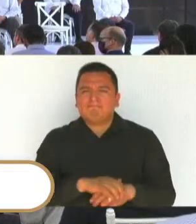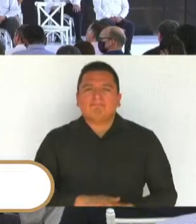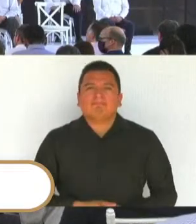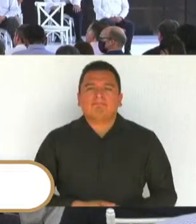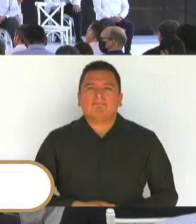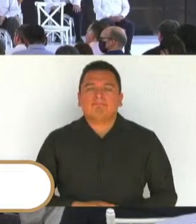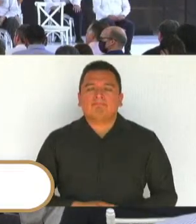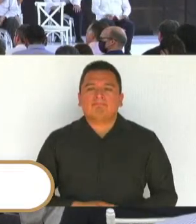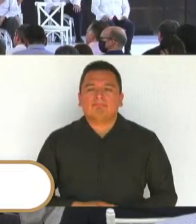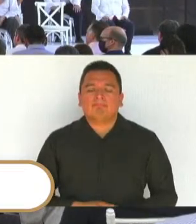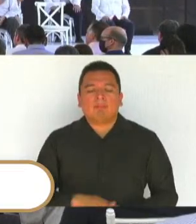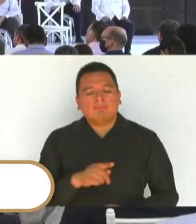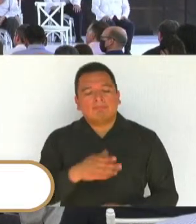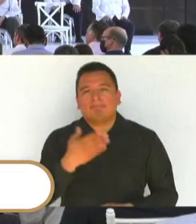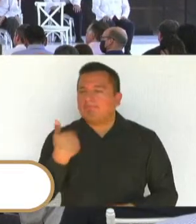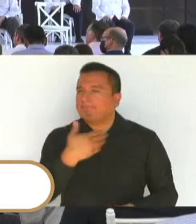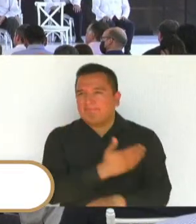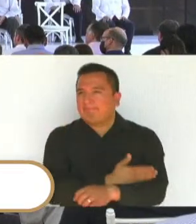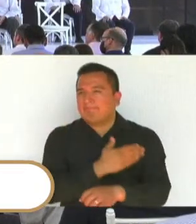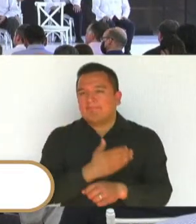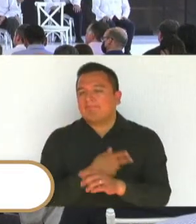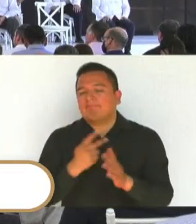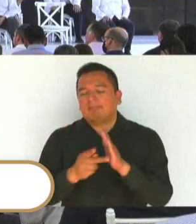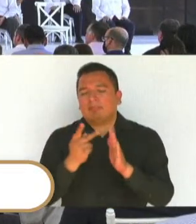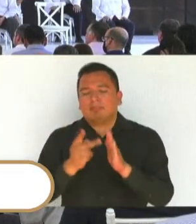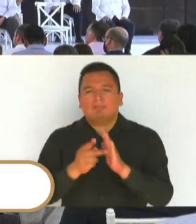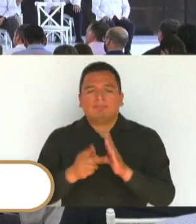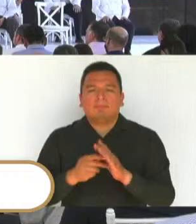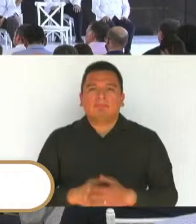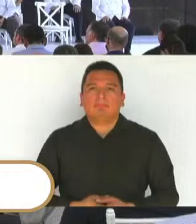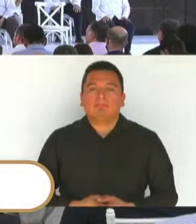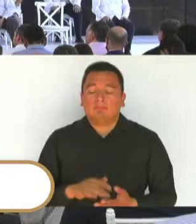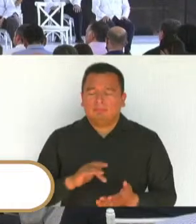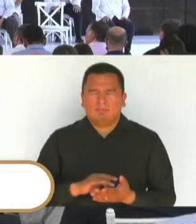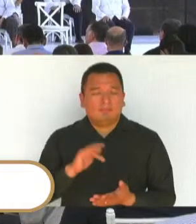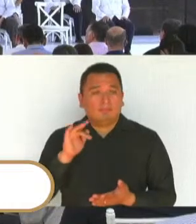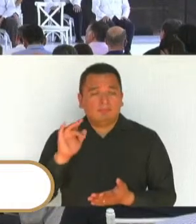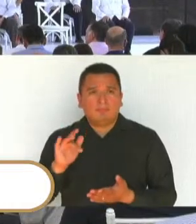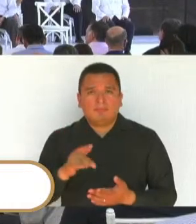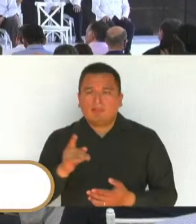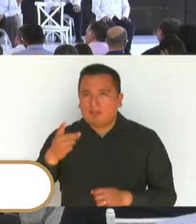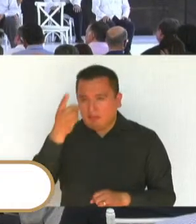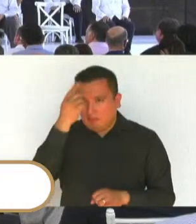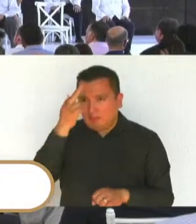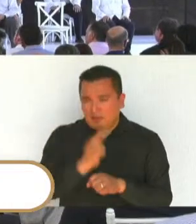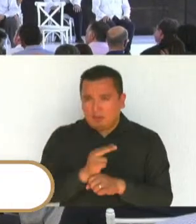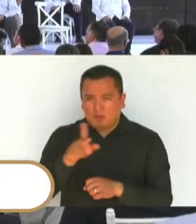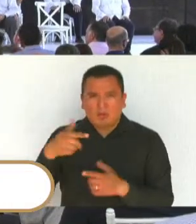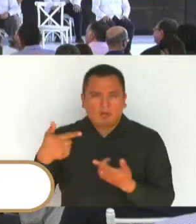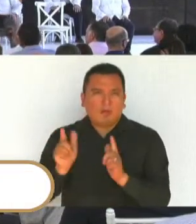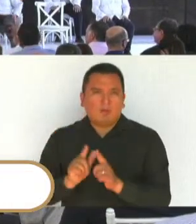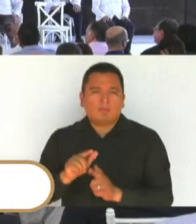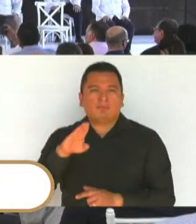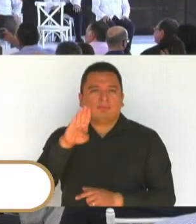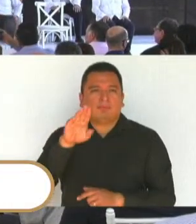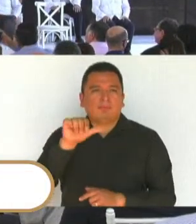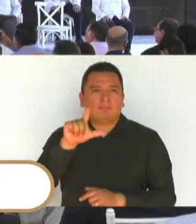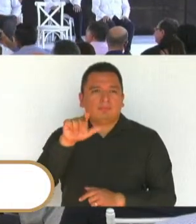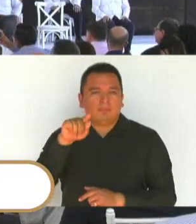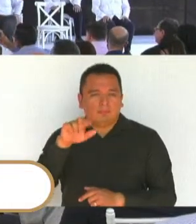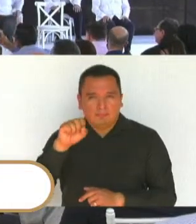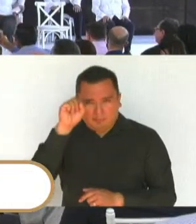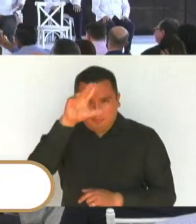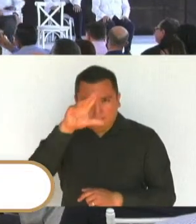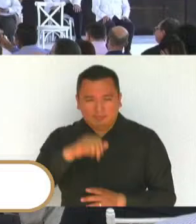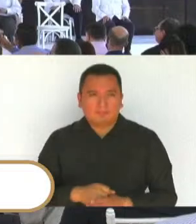gran compañero en muchas tareas, agradezco muchísimo como director de Baluarte Minero, igualmente a José